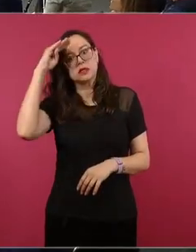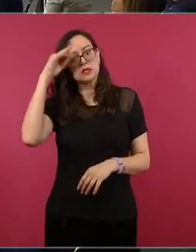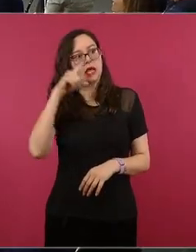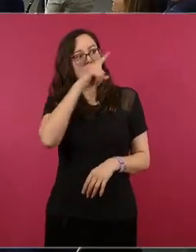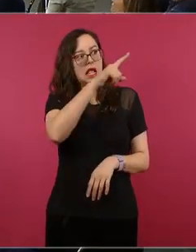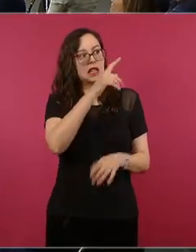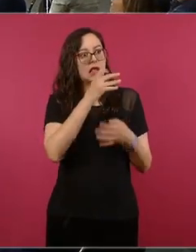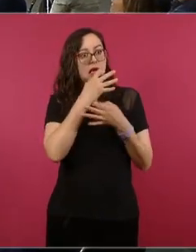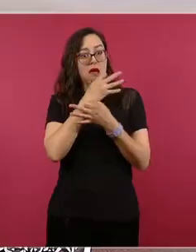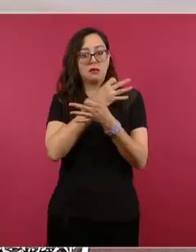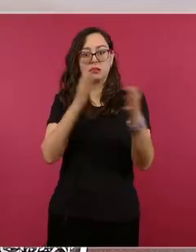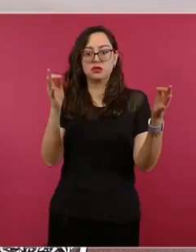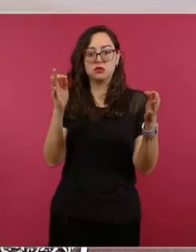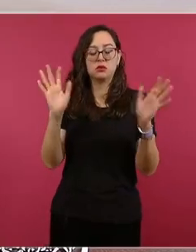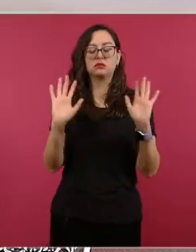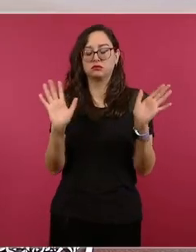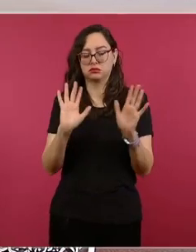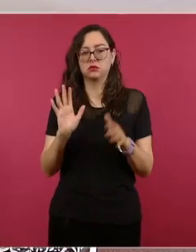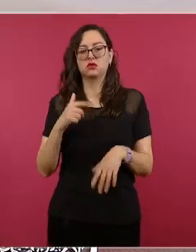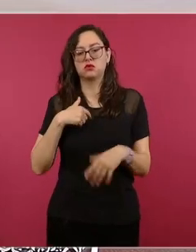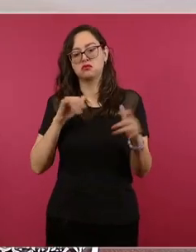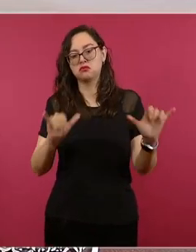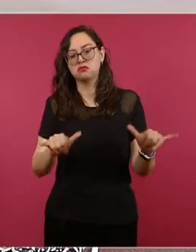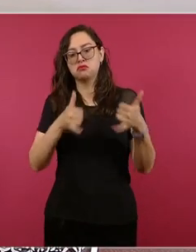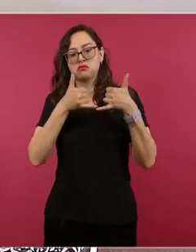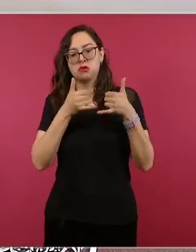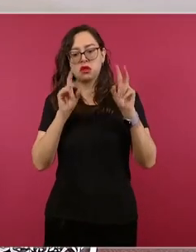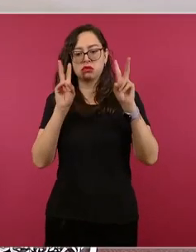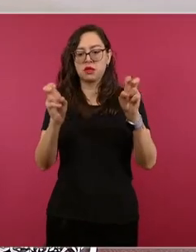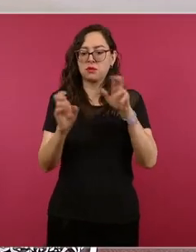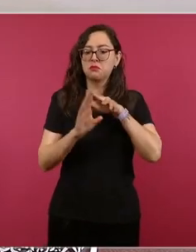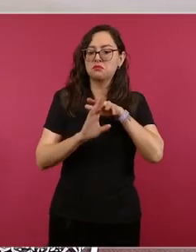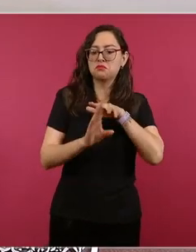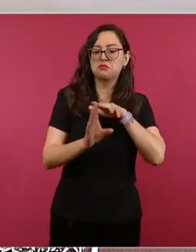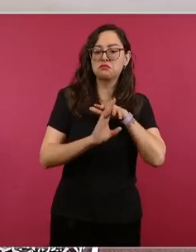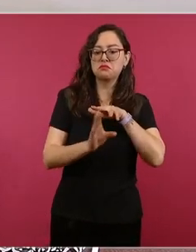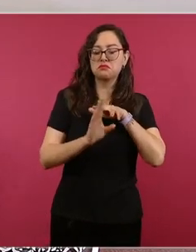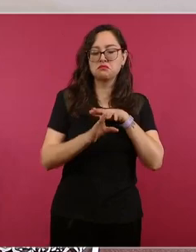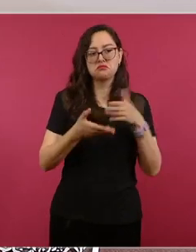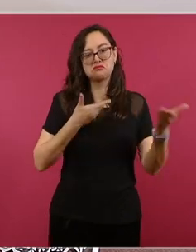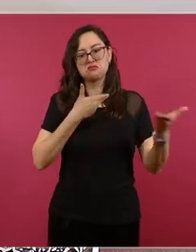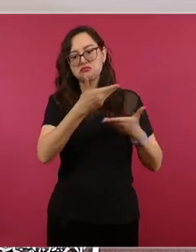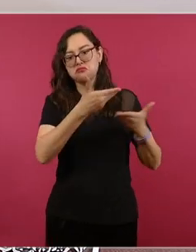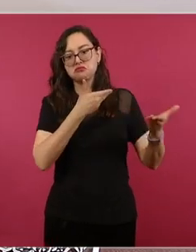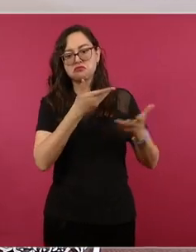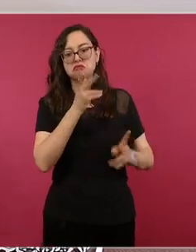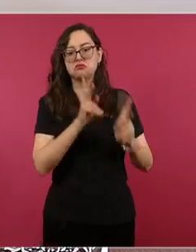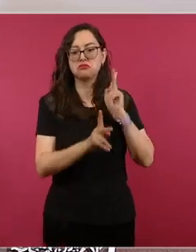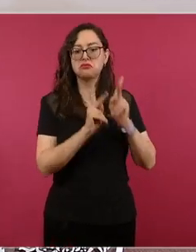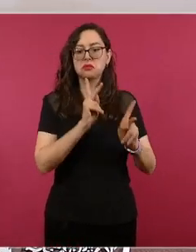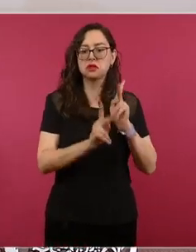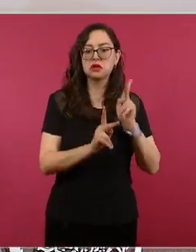algún comunicado. Migración, básicamente, fue el tema. Y